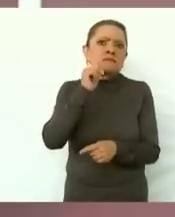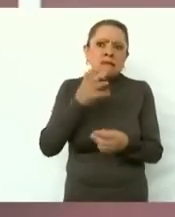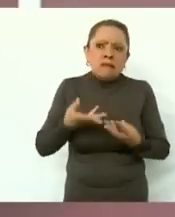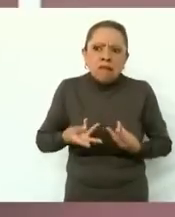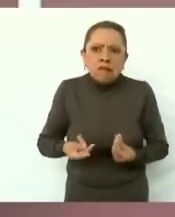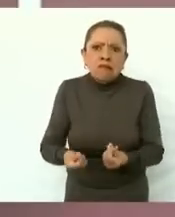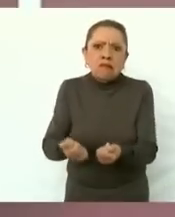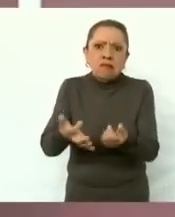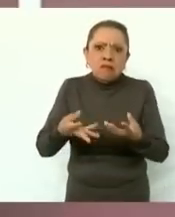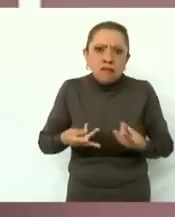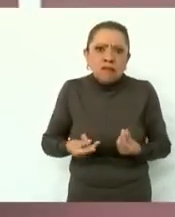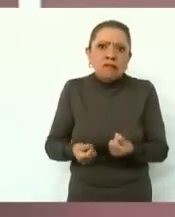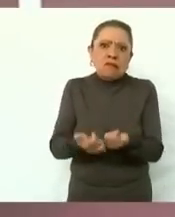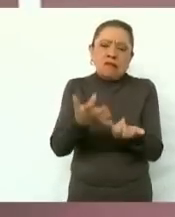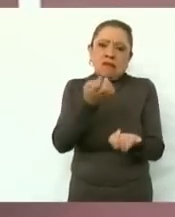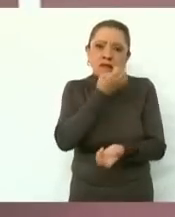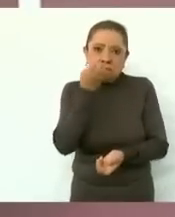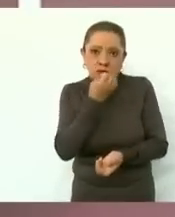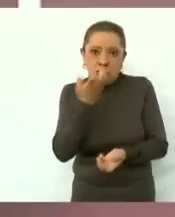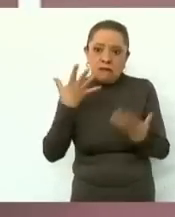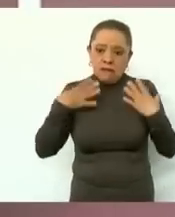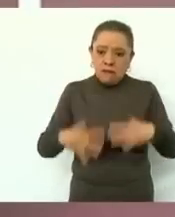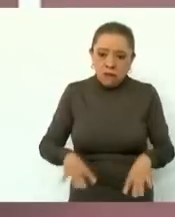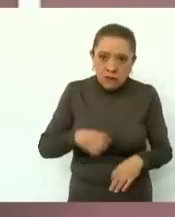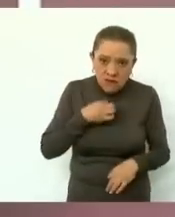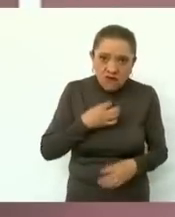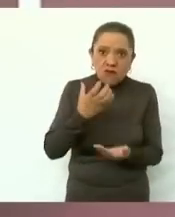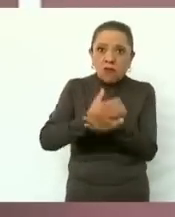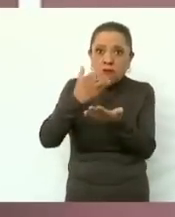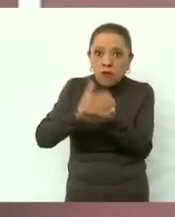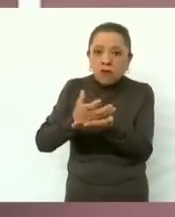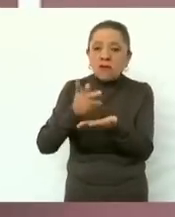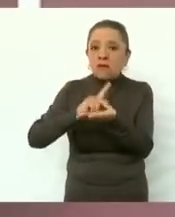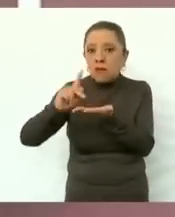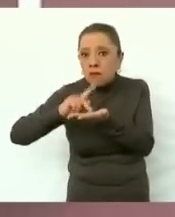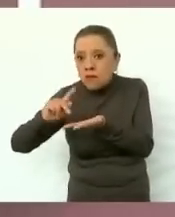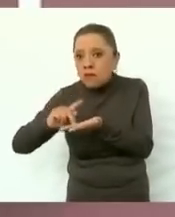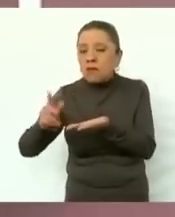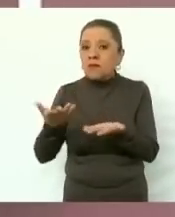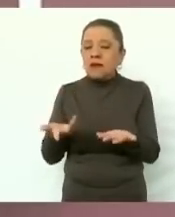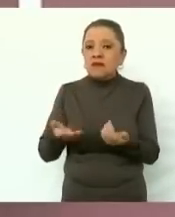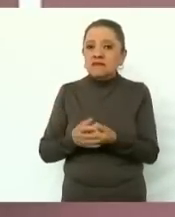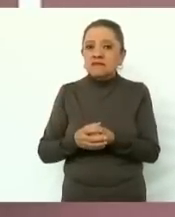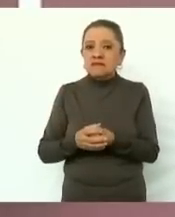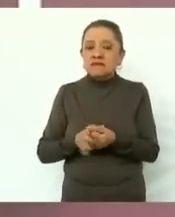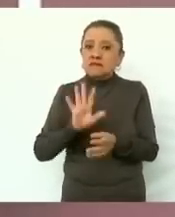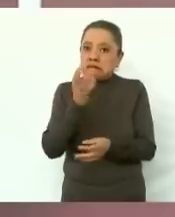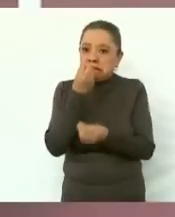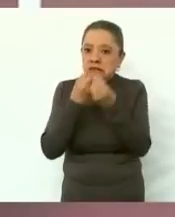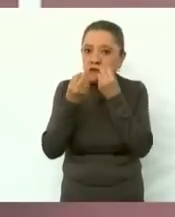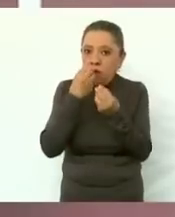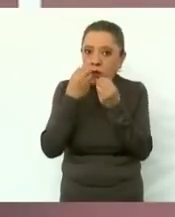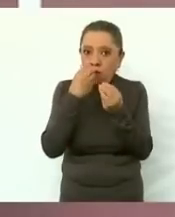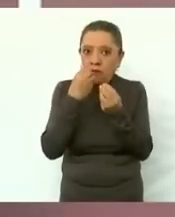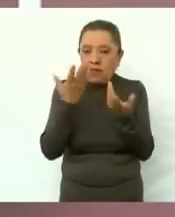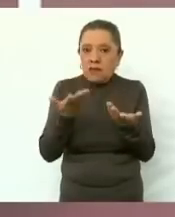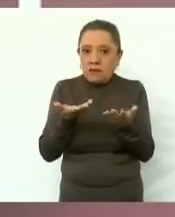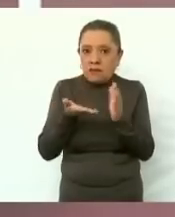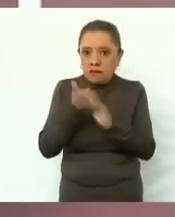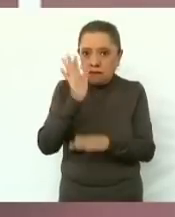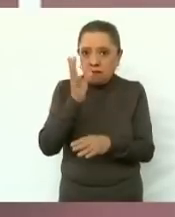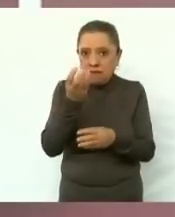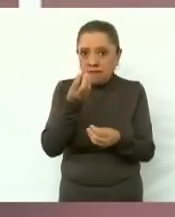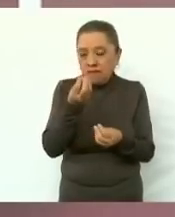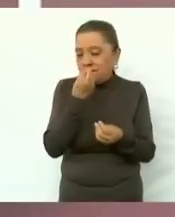la escuela, que el uniforme, que los cuadernos, que las plumas, que lo que llevan de comer a la escuela, todo lo que